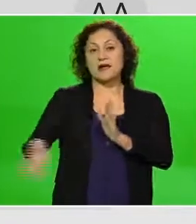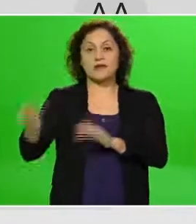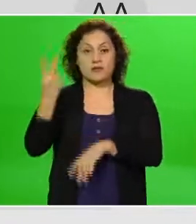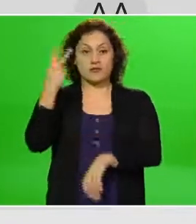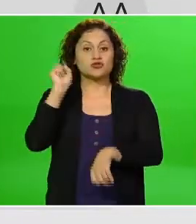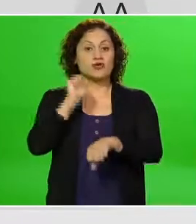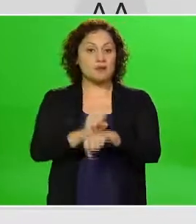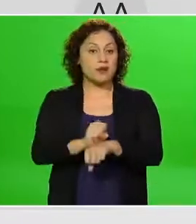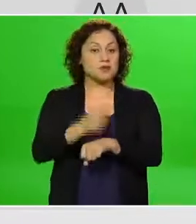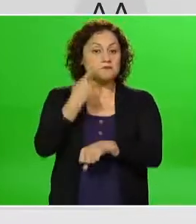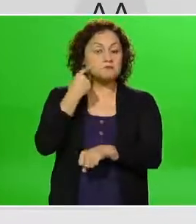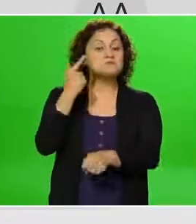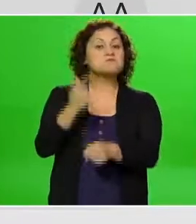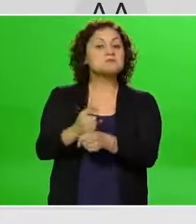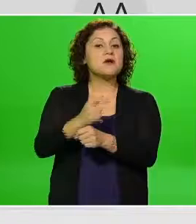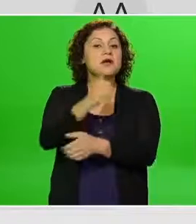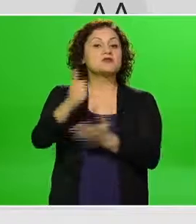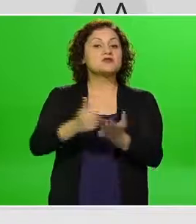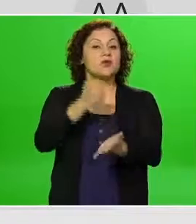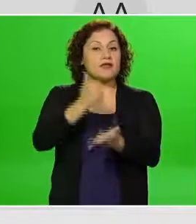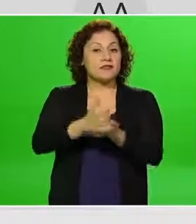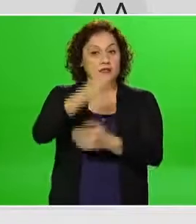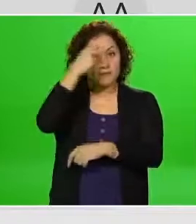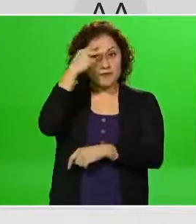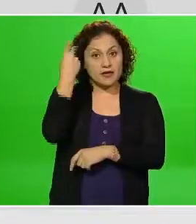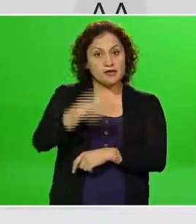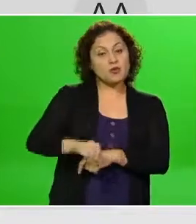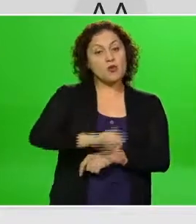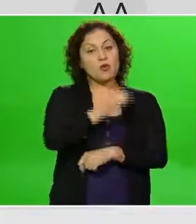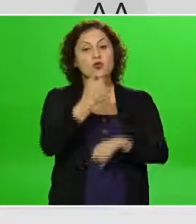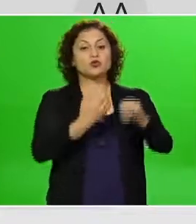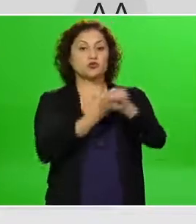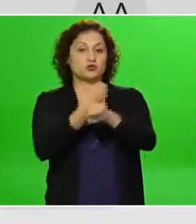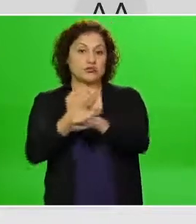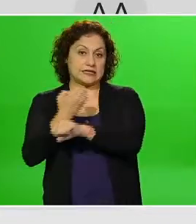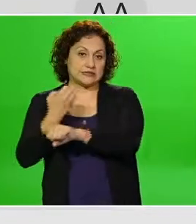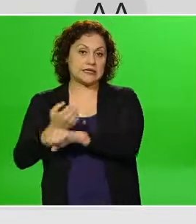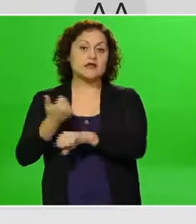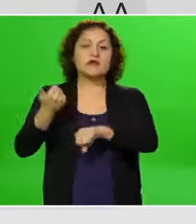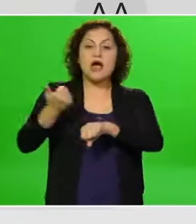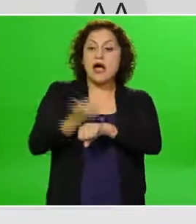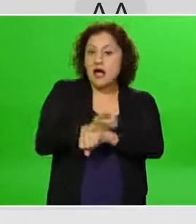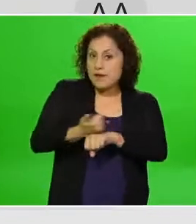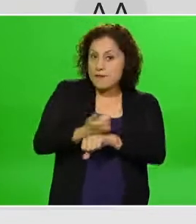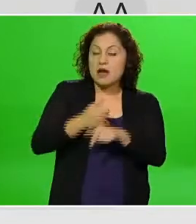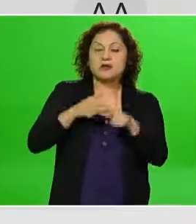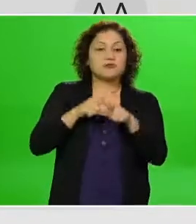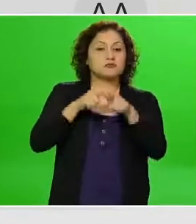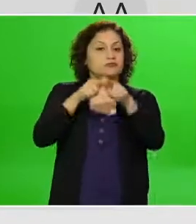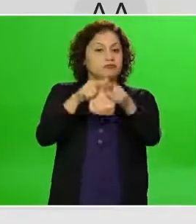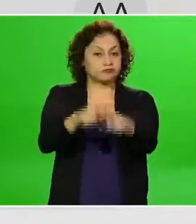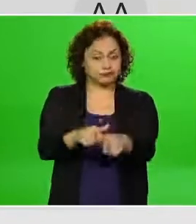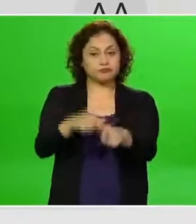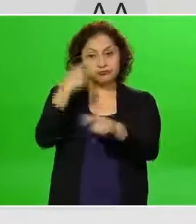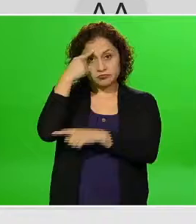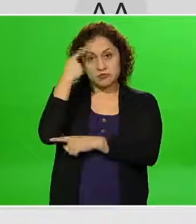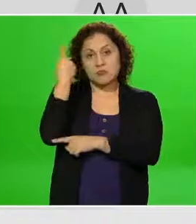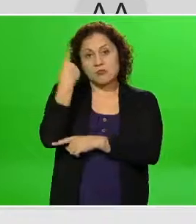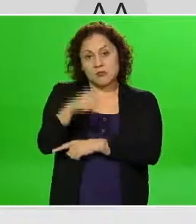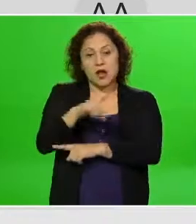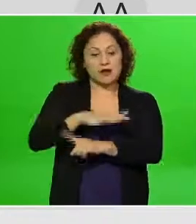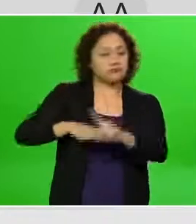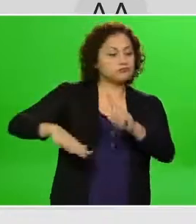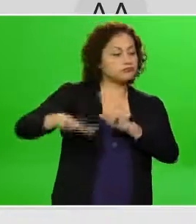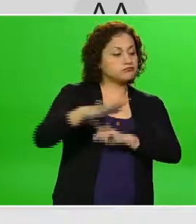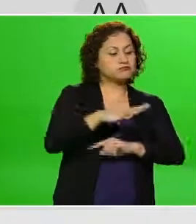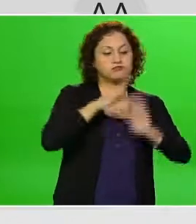la Ciudad de México, así como otras entidades, mantienen el color amarillo de riesgo para efectos de su